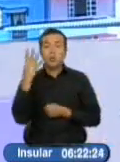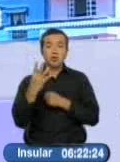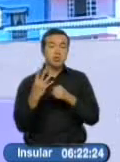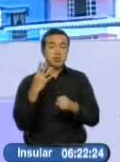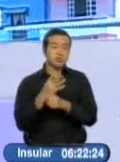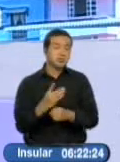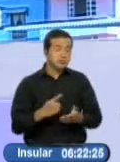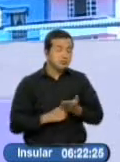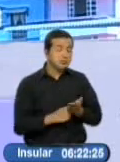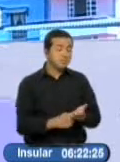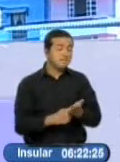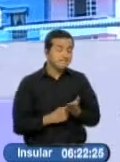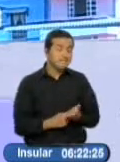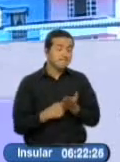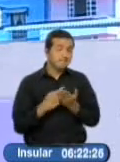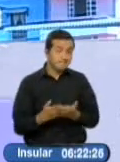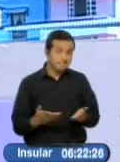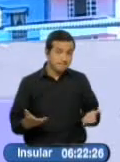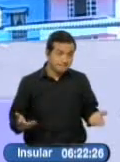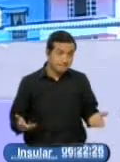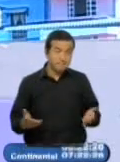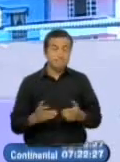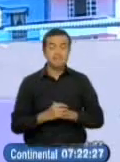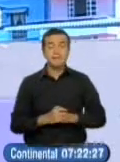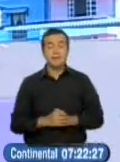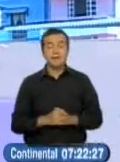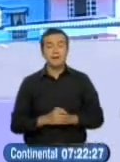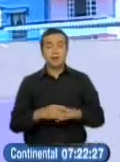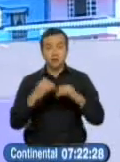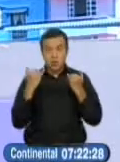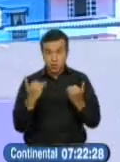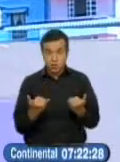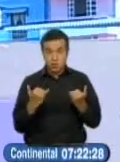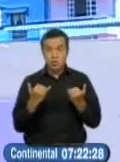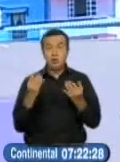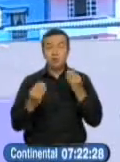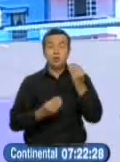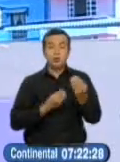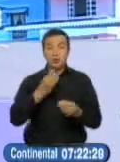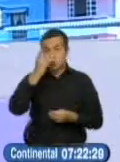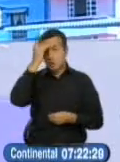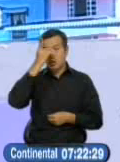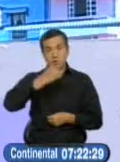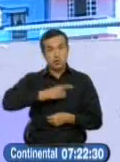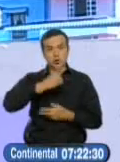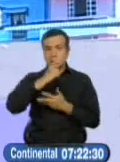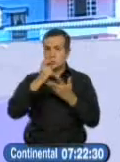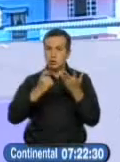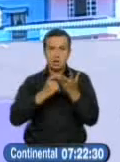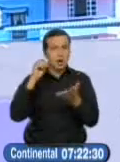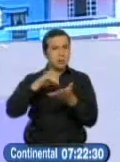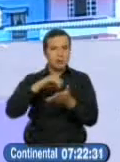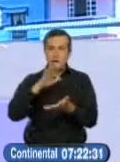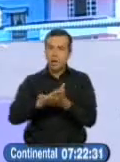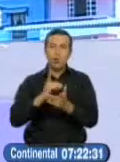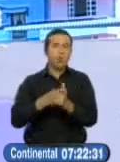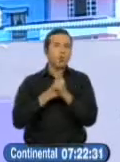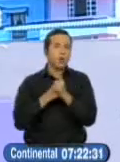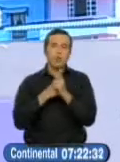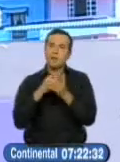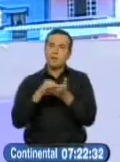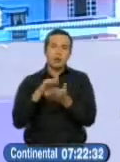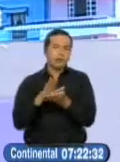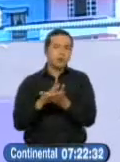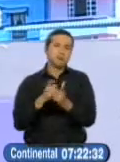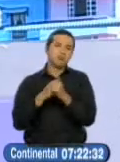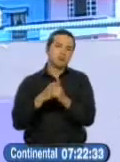4 años. Entonces, lo que sucede ahora es que las decisiones deben ser implementadas lo más pronto posible. Porque